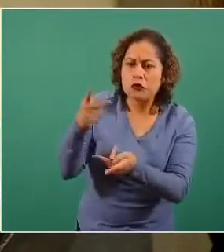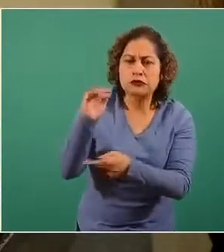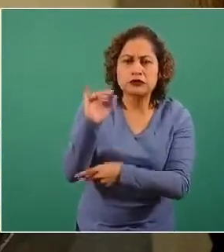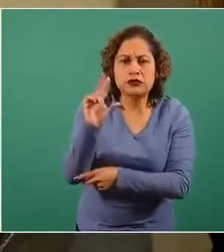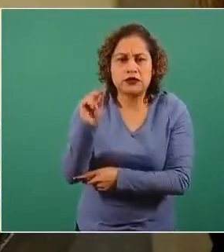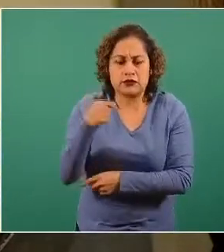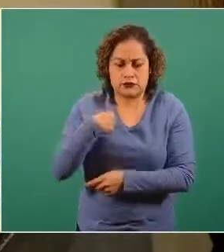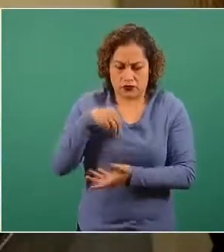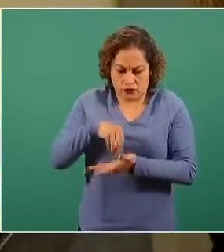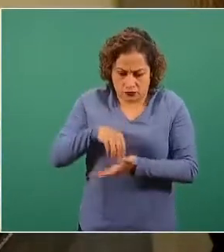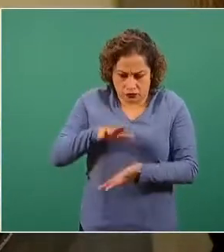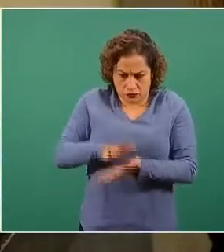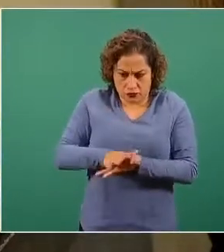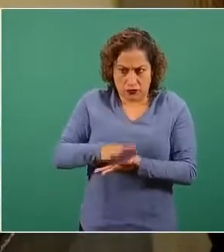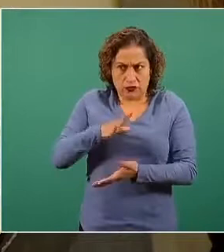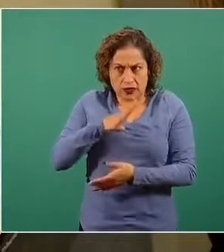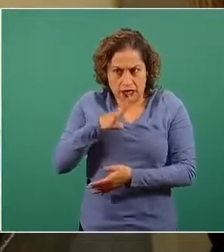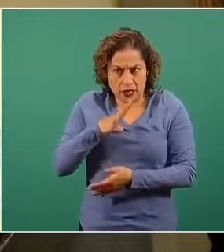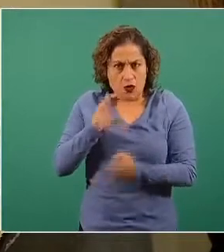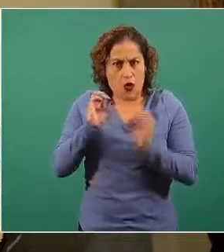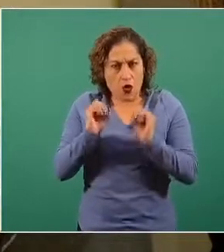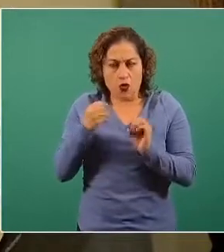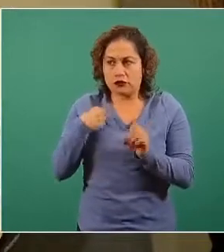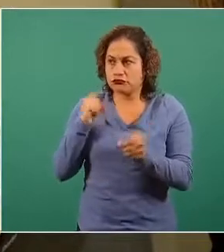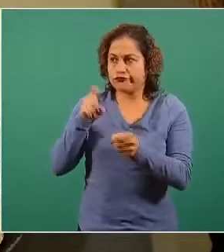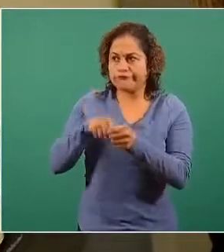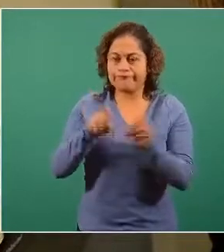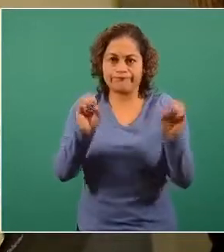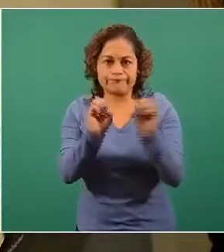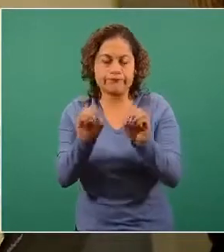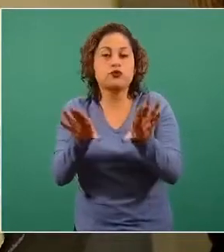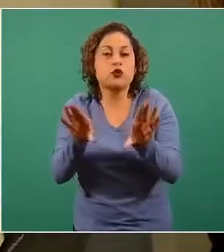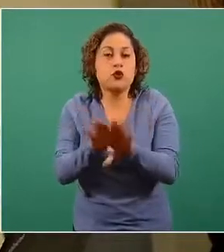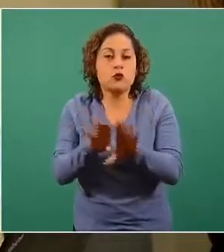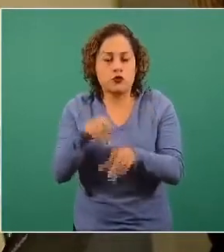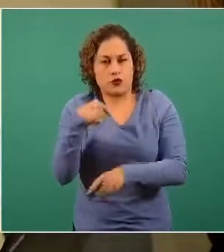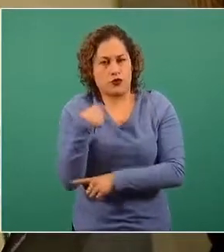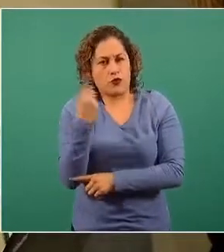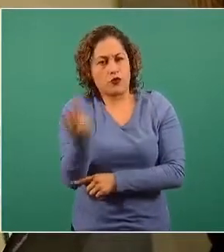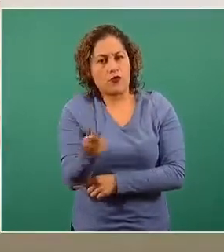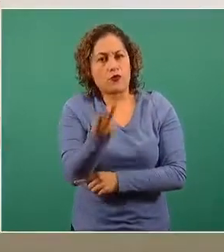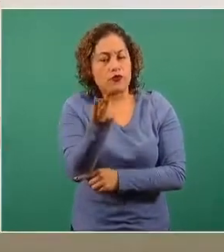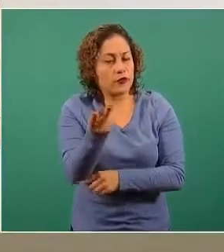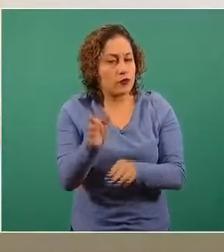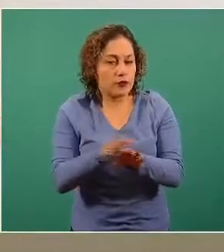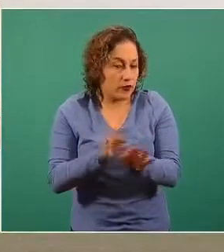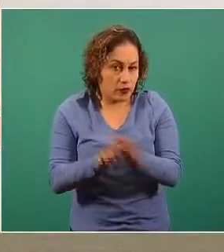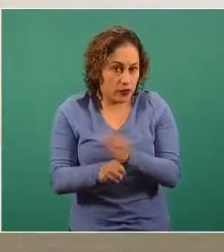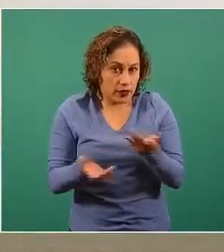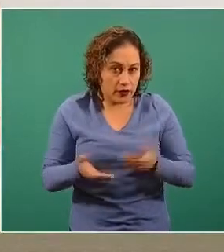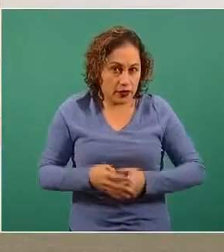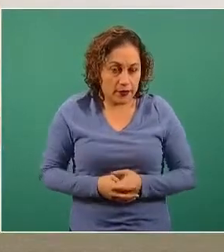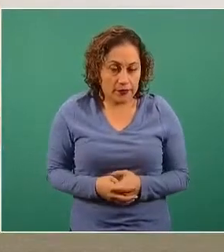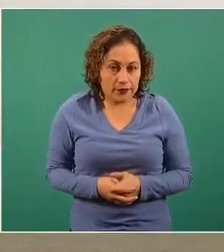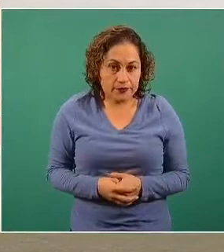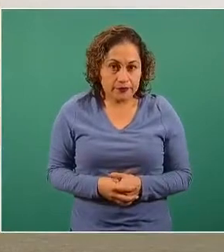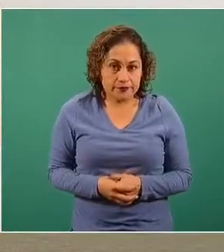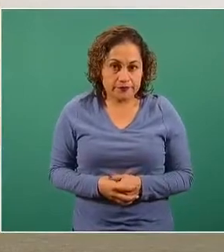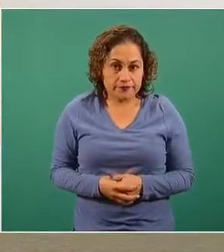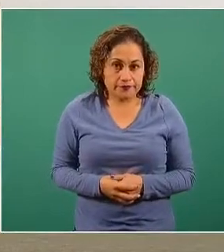tienen cita, los que no se han registrado. Entonces, si hay alguna forma de que se